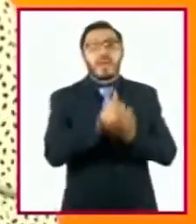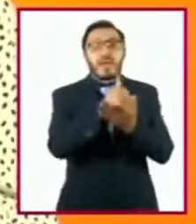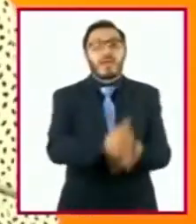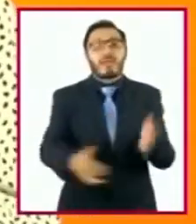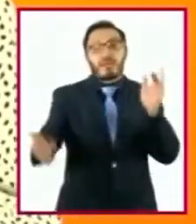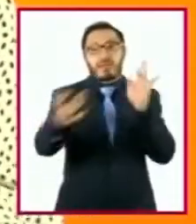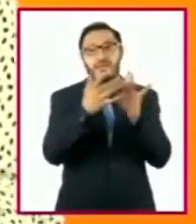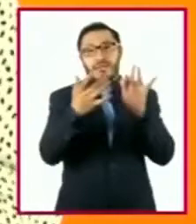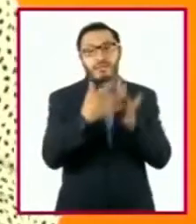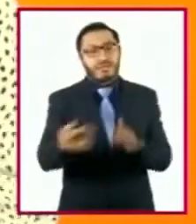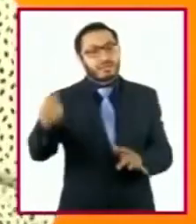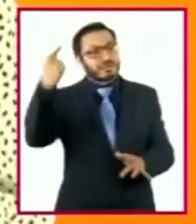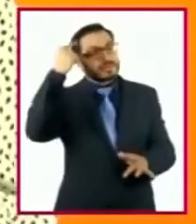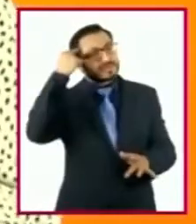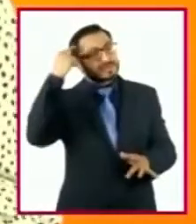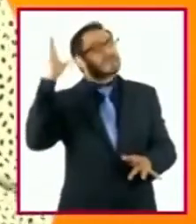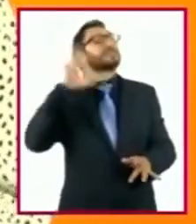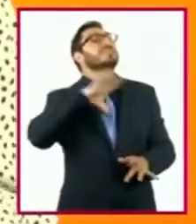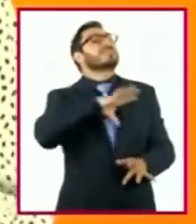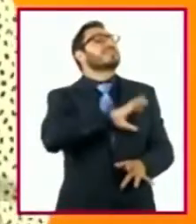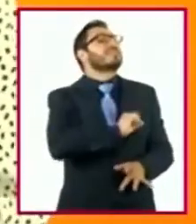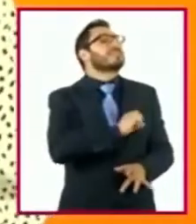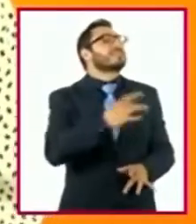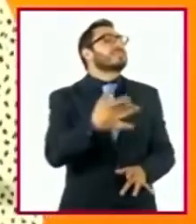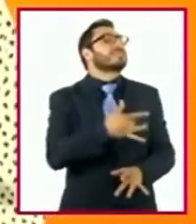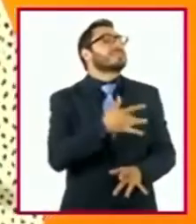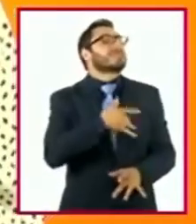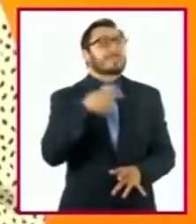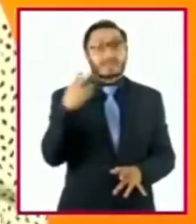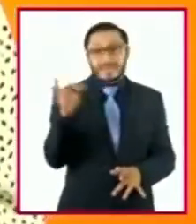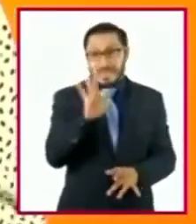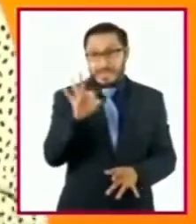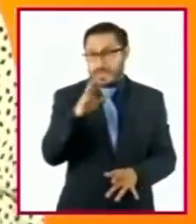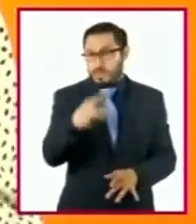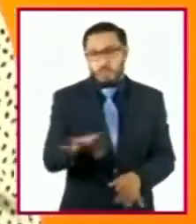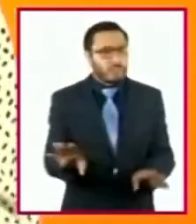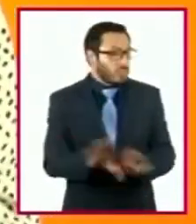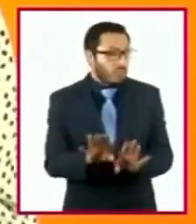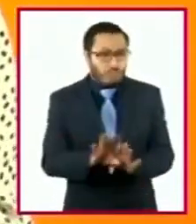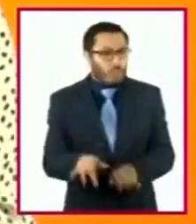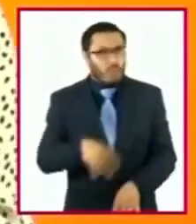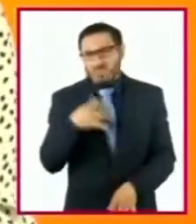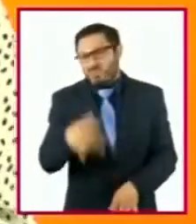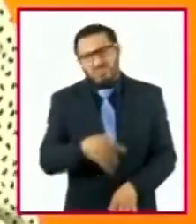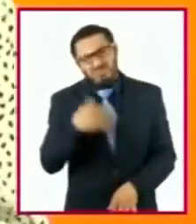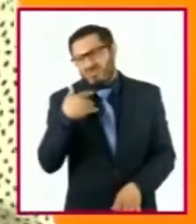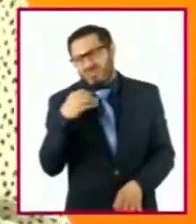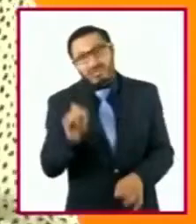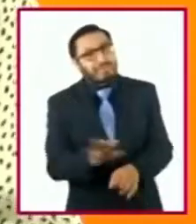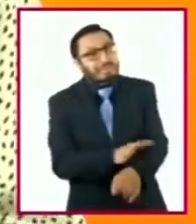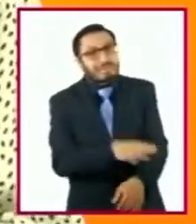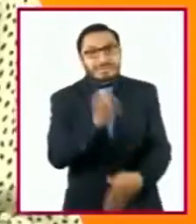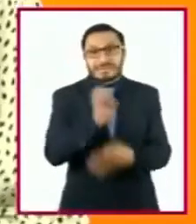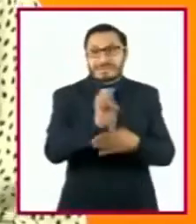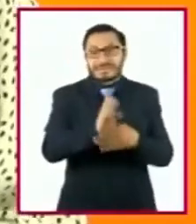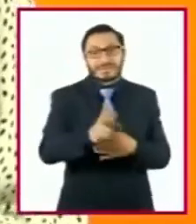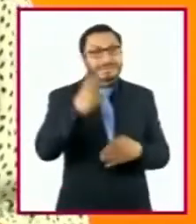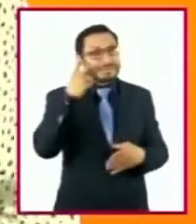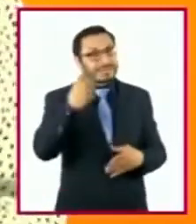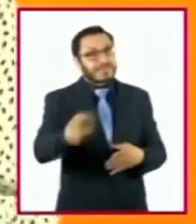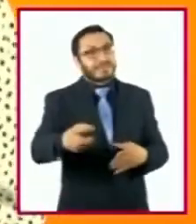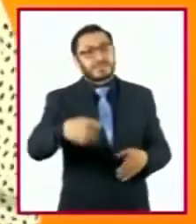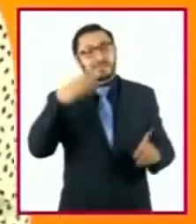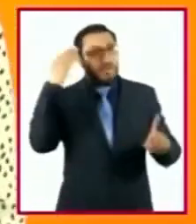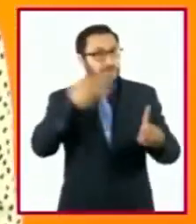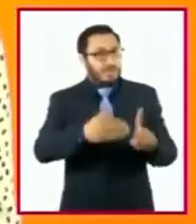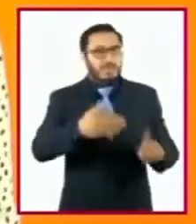con su pasión. Y si ven que a ustedes no les conecta con pasión, significa que a lo mejor ese no es mi sueño y esa no es la meta